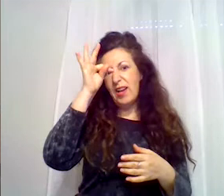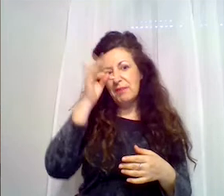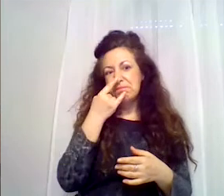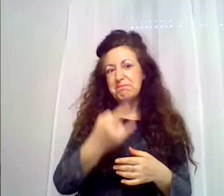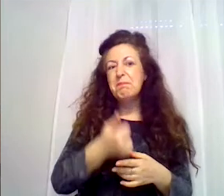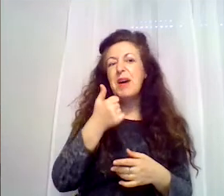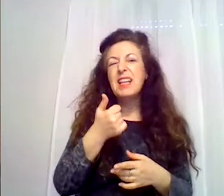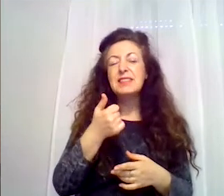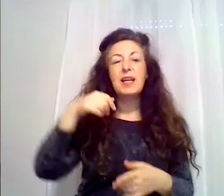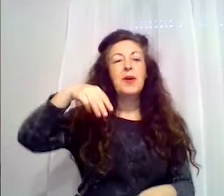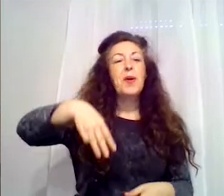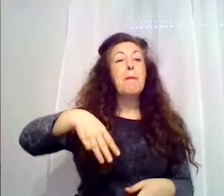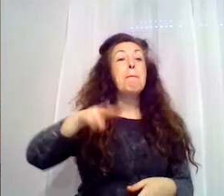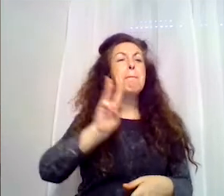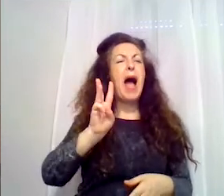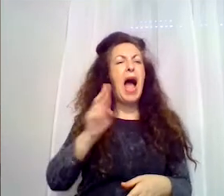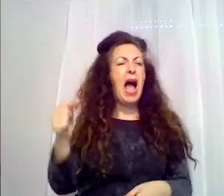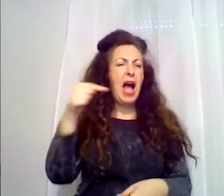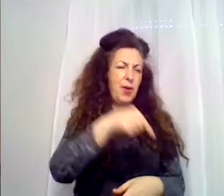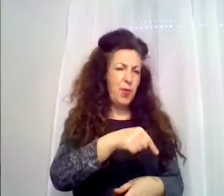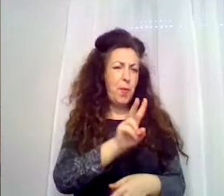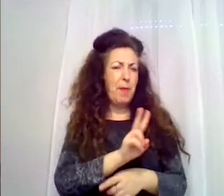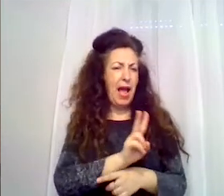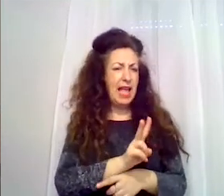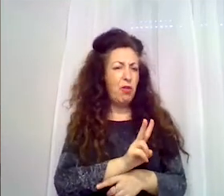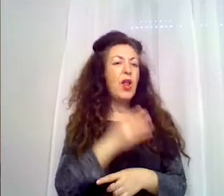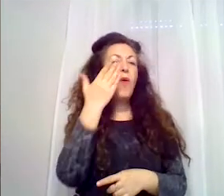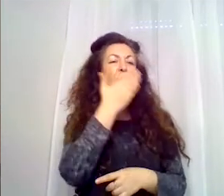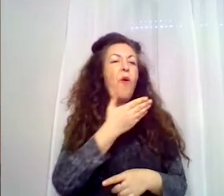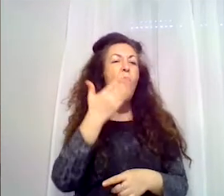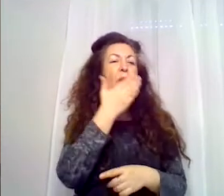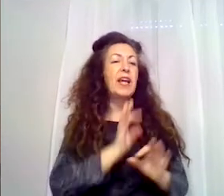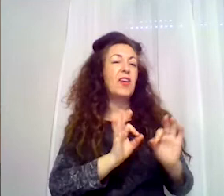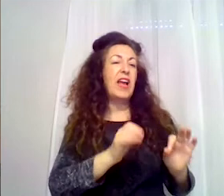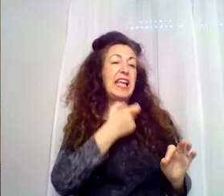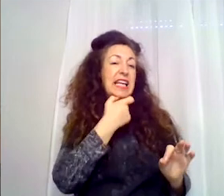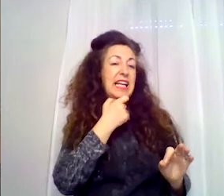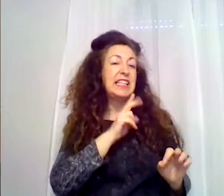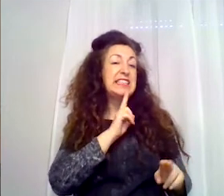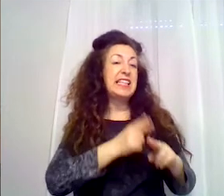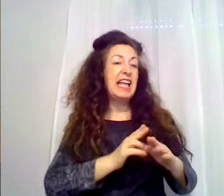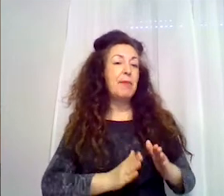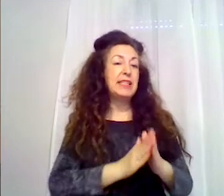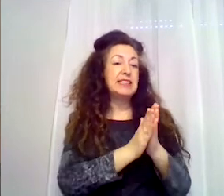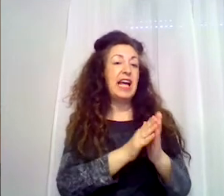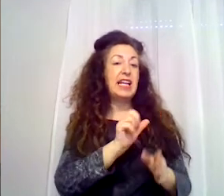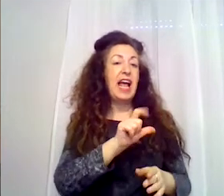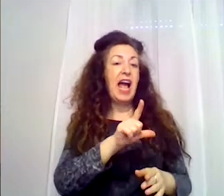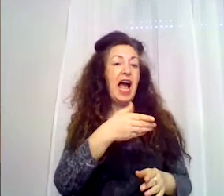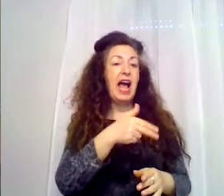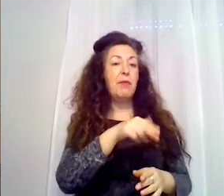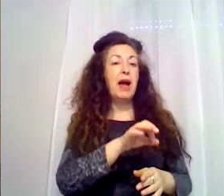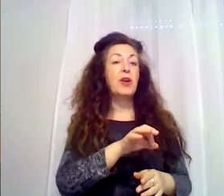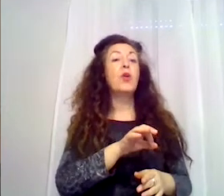secreto. Siempre le estuvo eternamente agradecido, y la esposa de Thomas Walsingham era Audrey